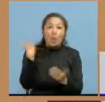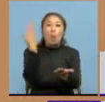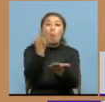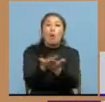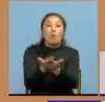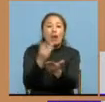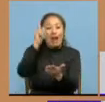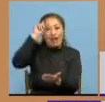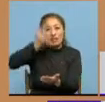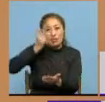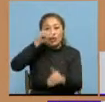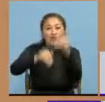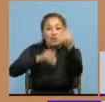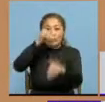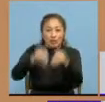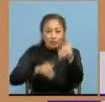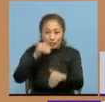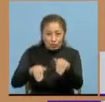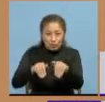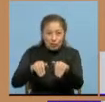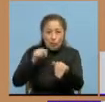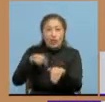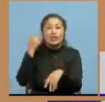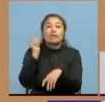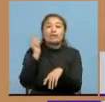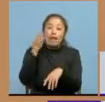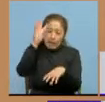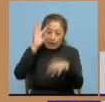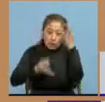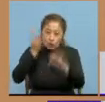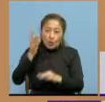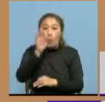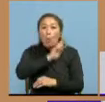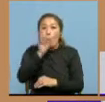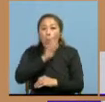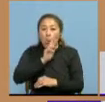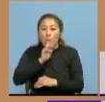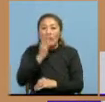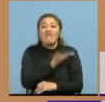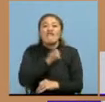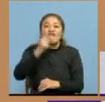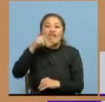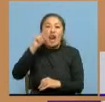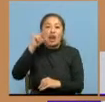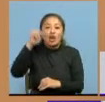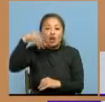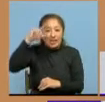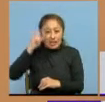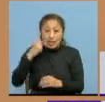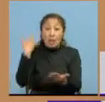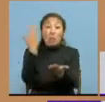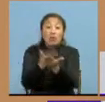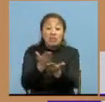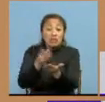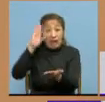Tribunal Permanente Electoral, que es la titular del Superior Tribunal de Justicia, la señora Clara de Lange de Falcone, un amparo